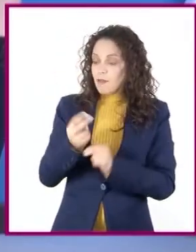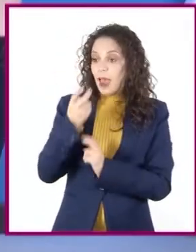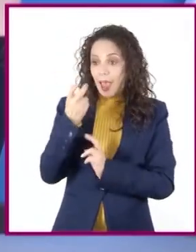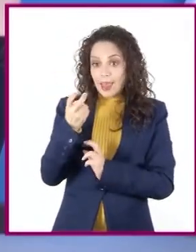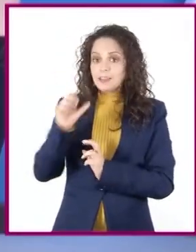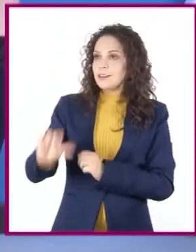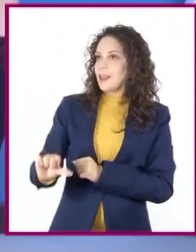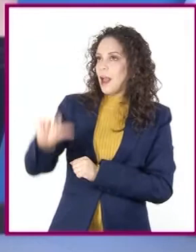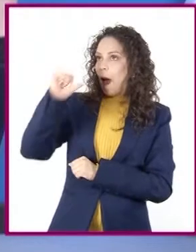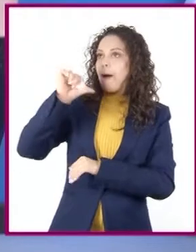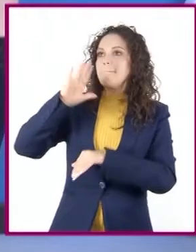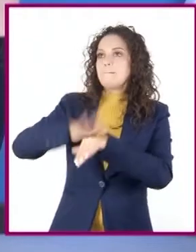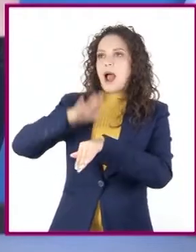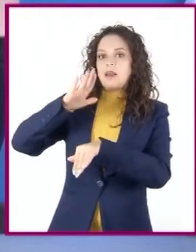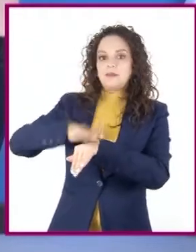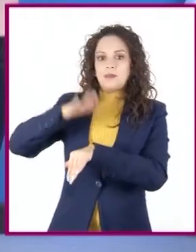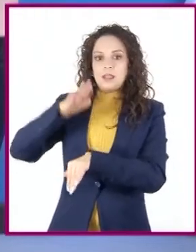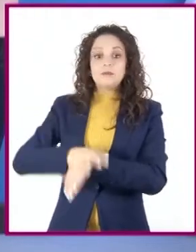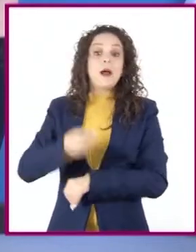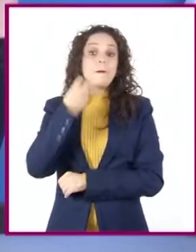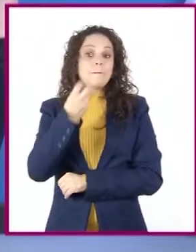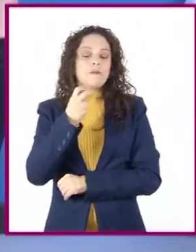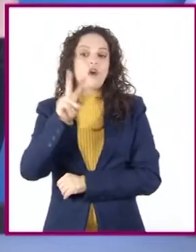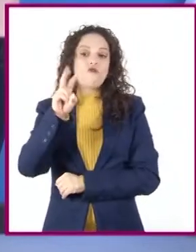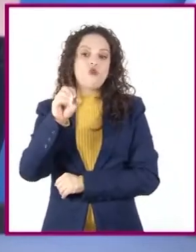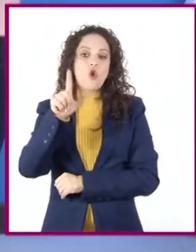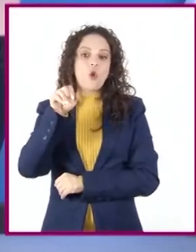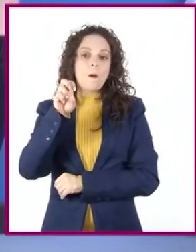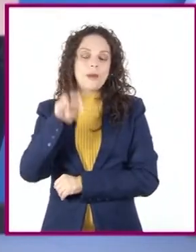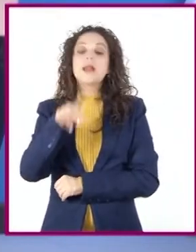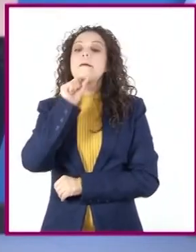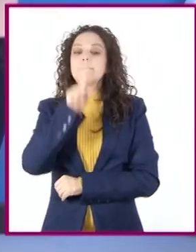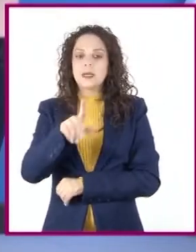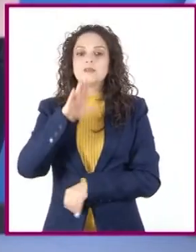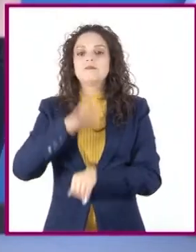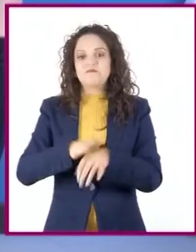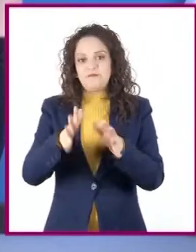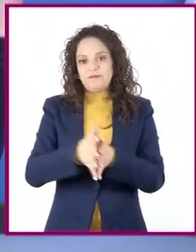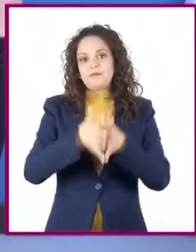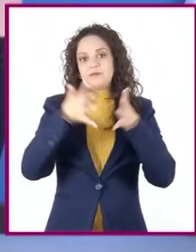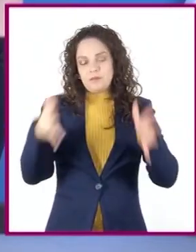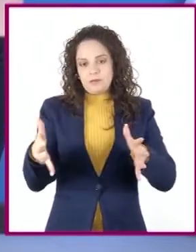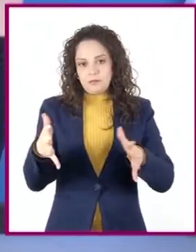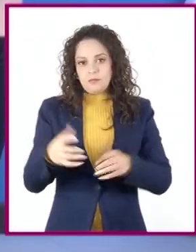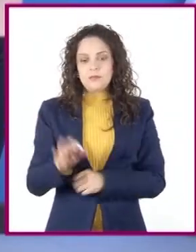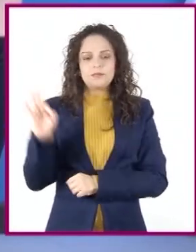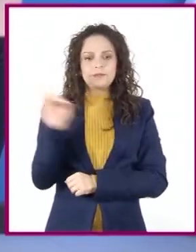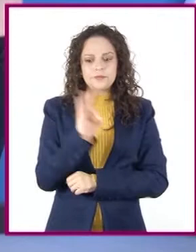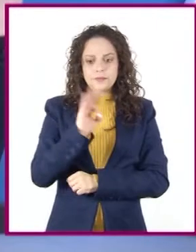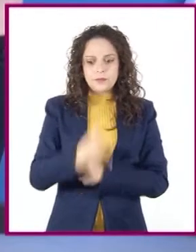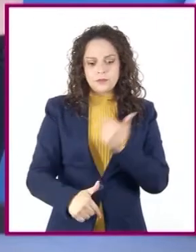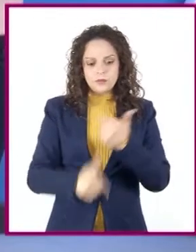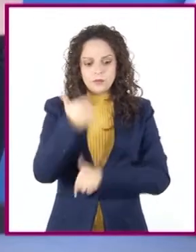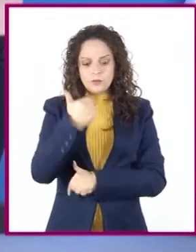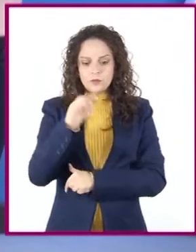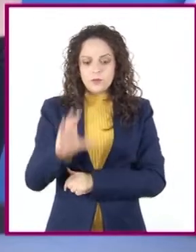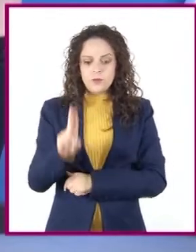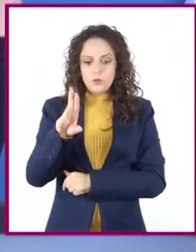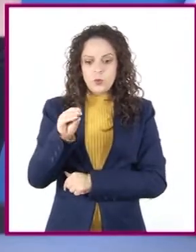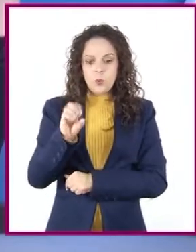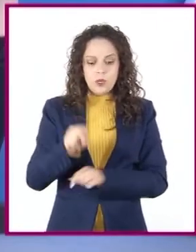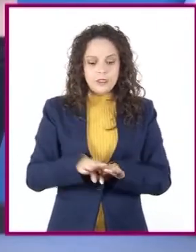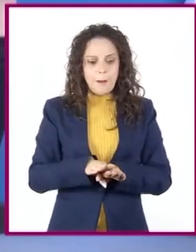aumente y en consecuencia su volumen. ¿Qué pasará con el volumen si a la figura de 12 cubos de base del ejemplo